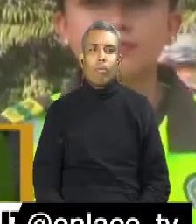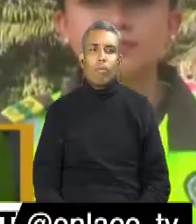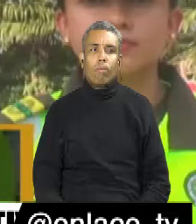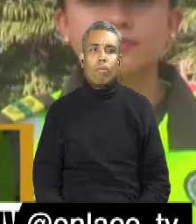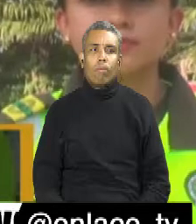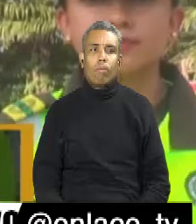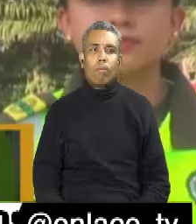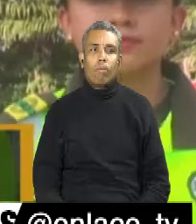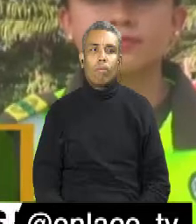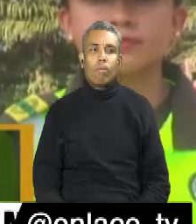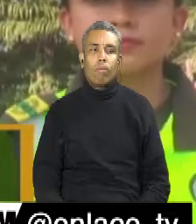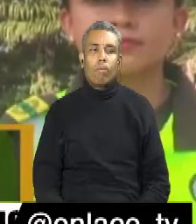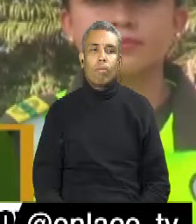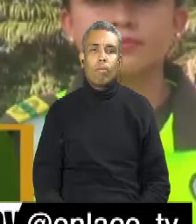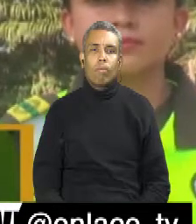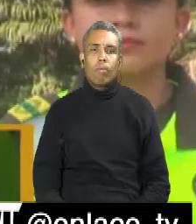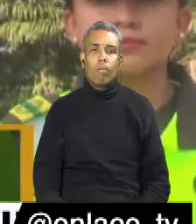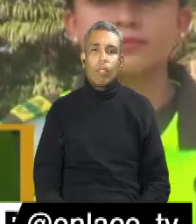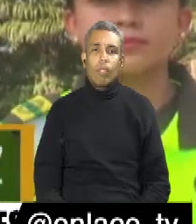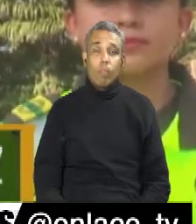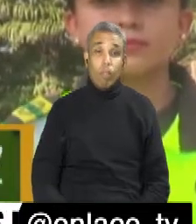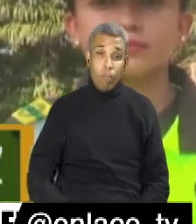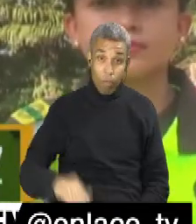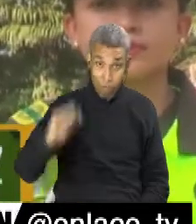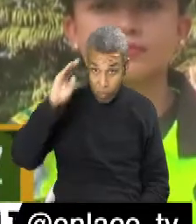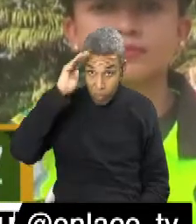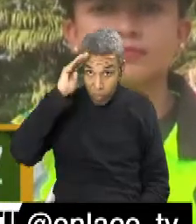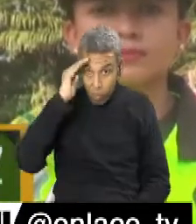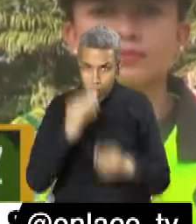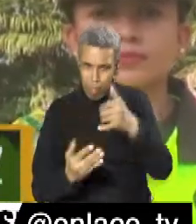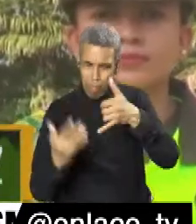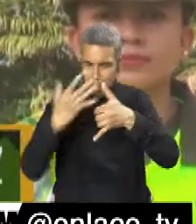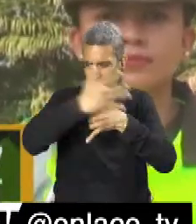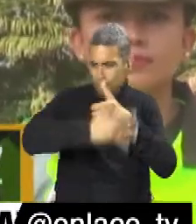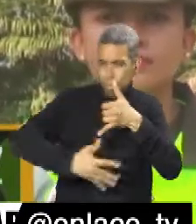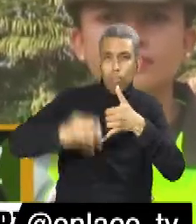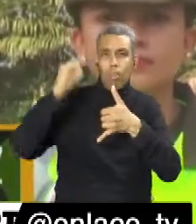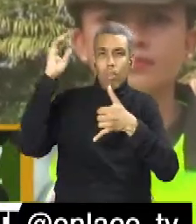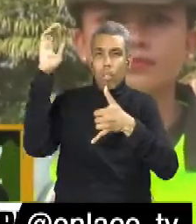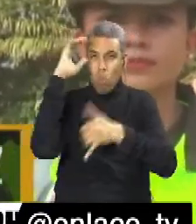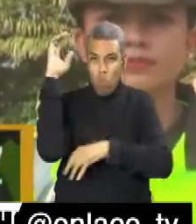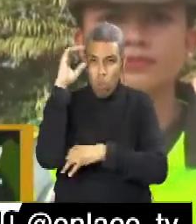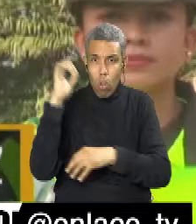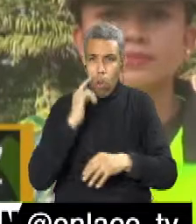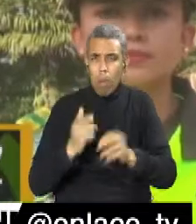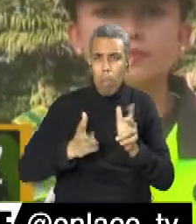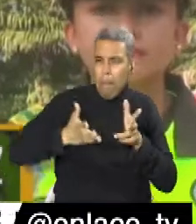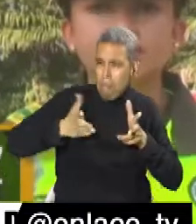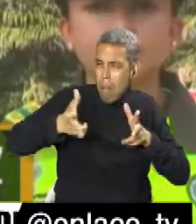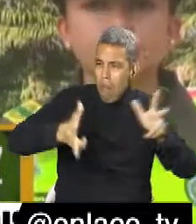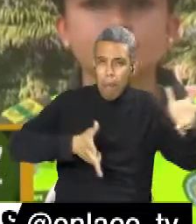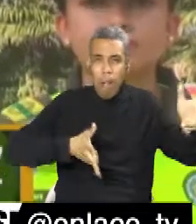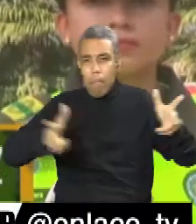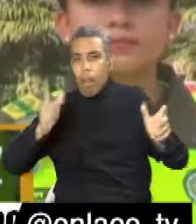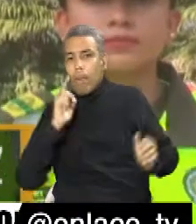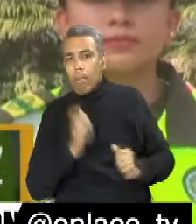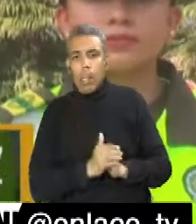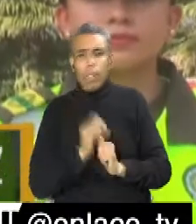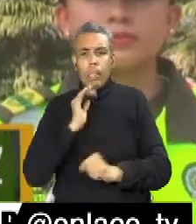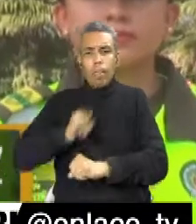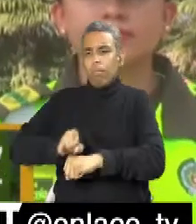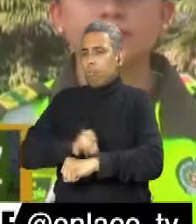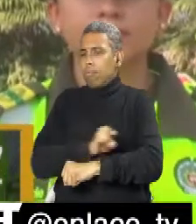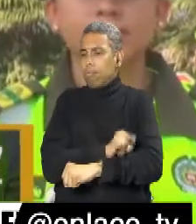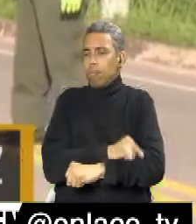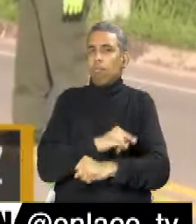Una fuerza efectiva de aproximadamente 40.000 uniformados que van a estar custodiando las vías nacionales a lo largo y